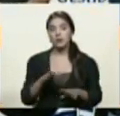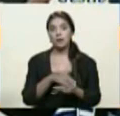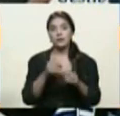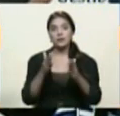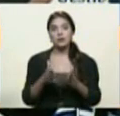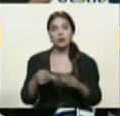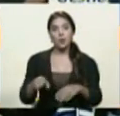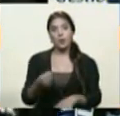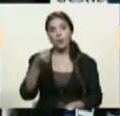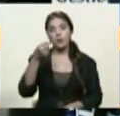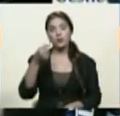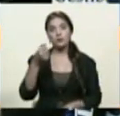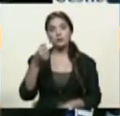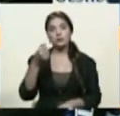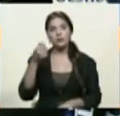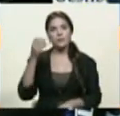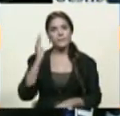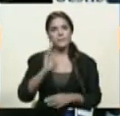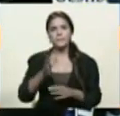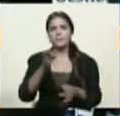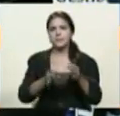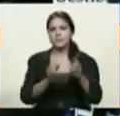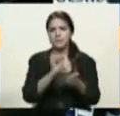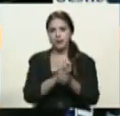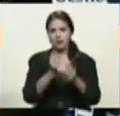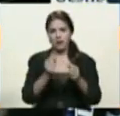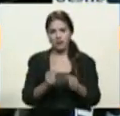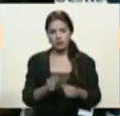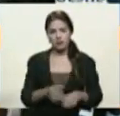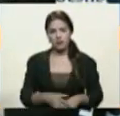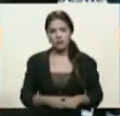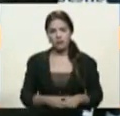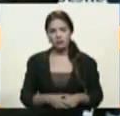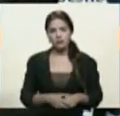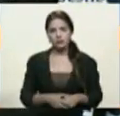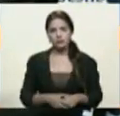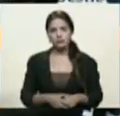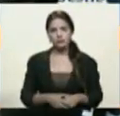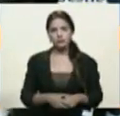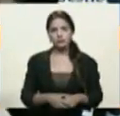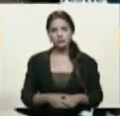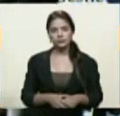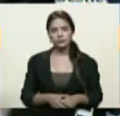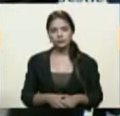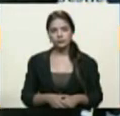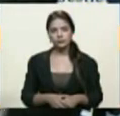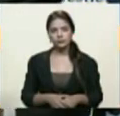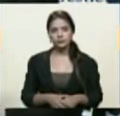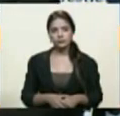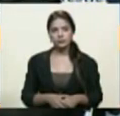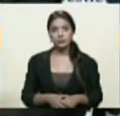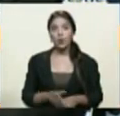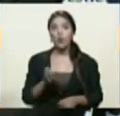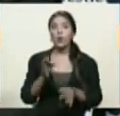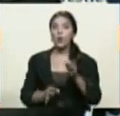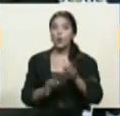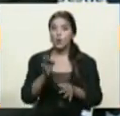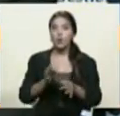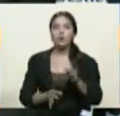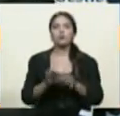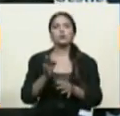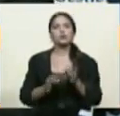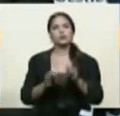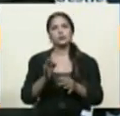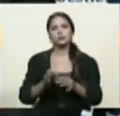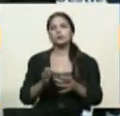dirigir la acción penal de desarrollar obviamente un juicio justo que